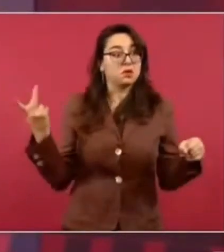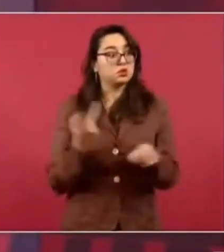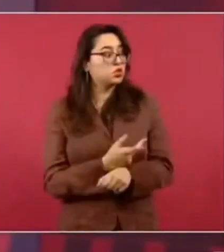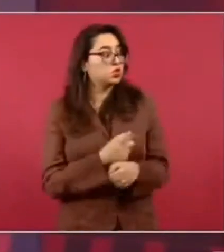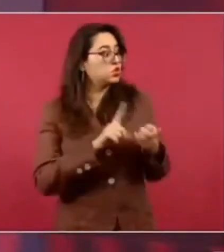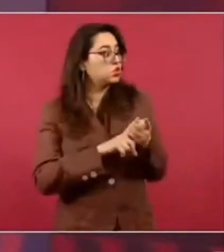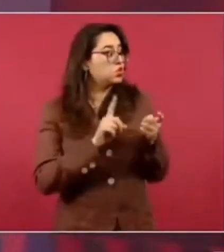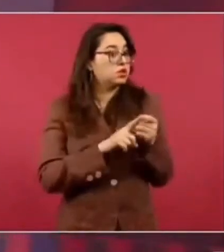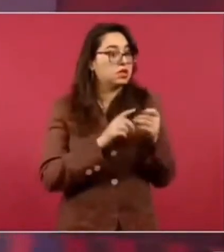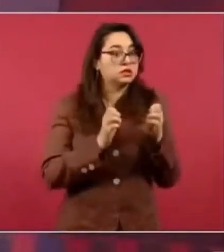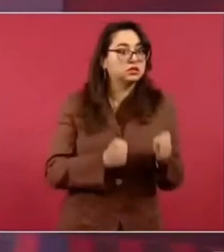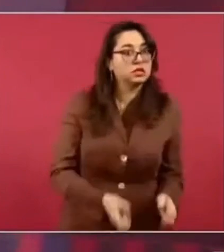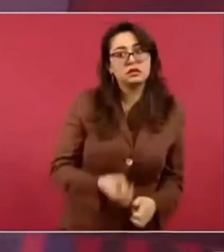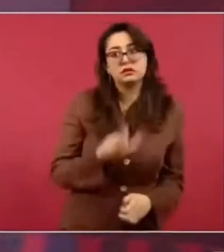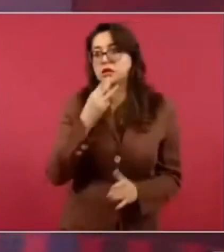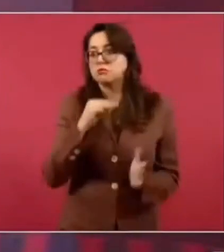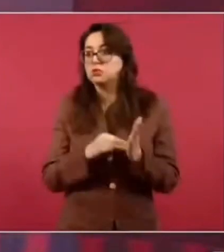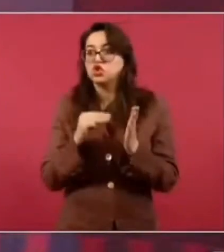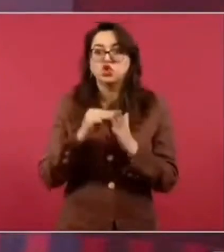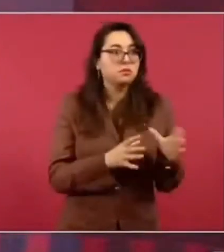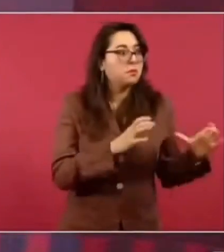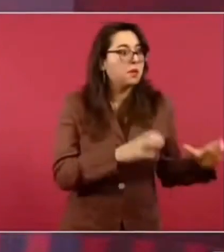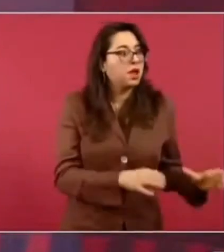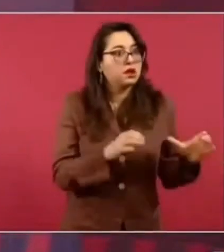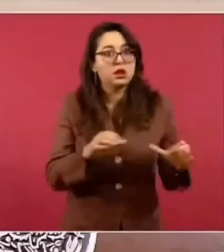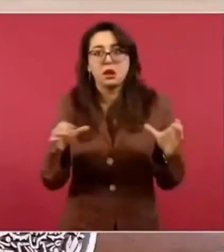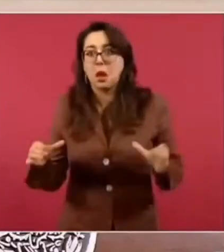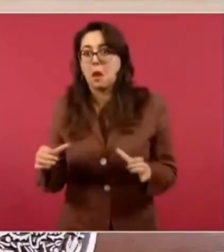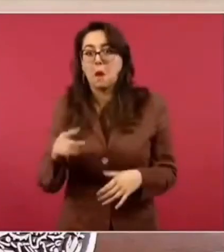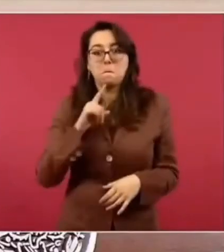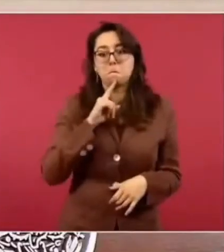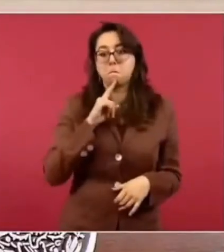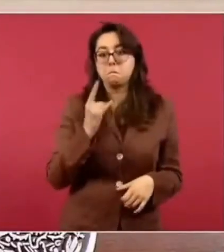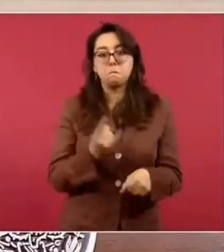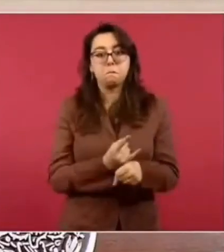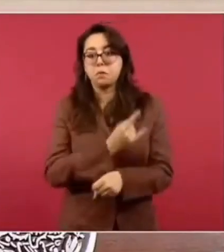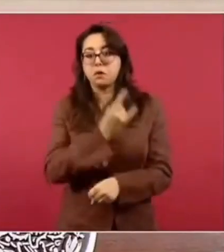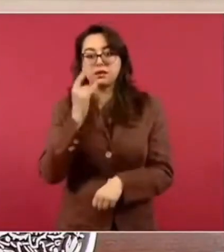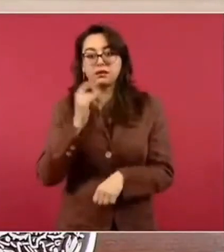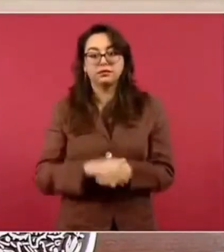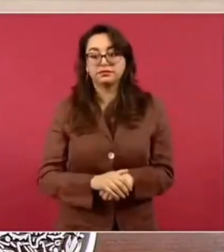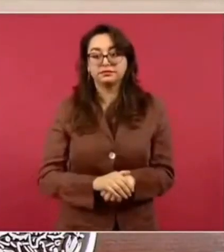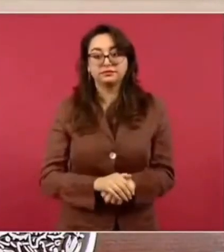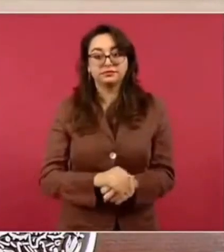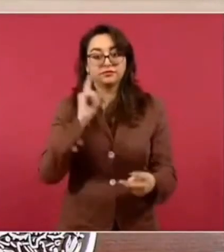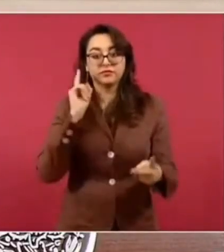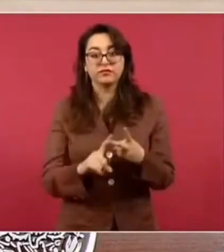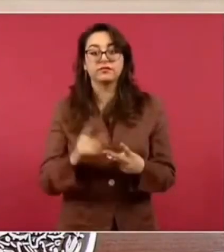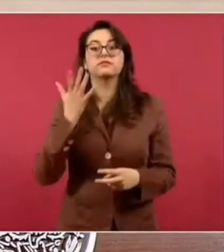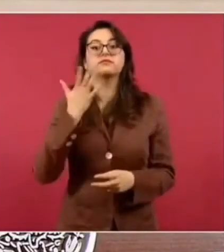Desde luego que no bajó el precio de las gasolinas y del diésel. Es hasta ahora